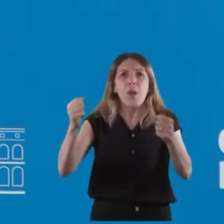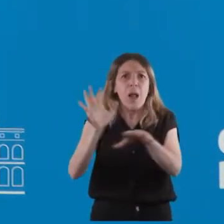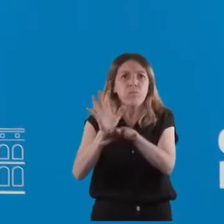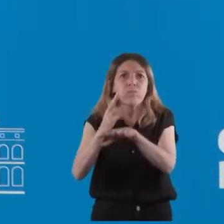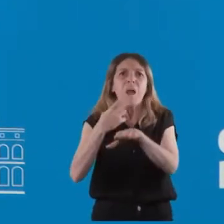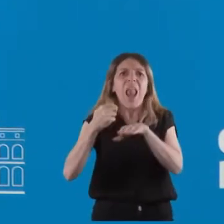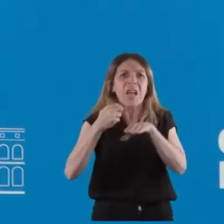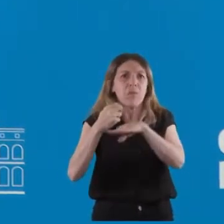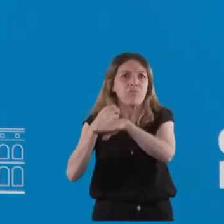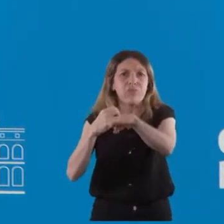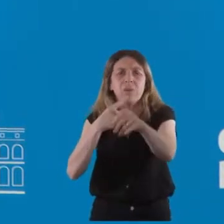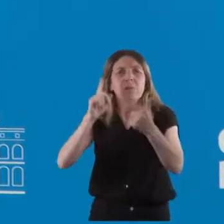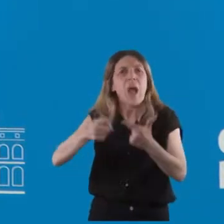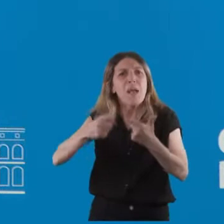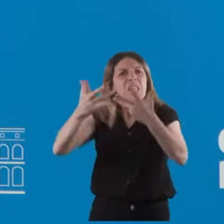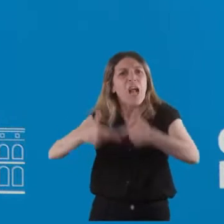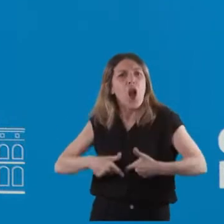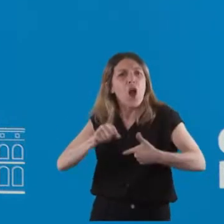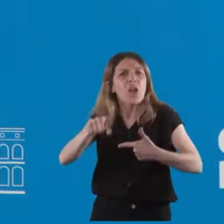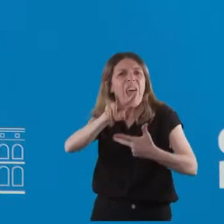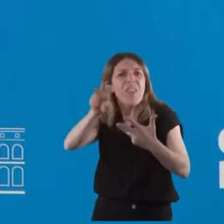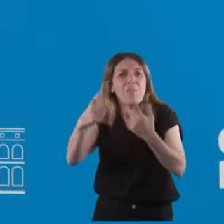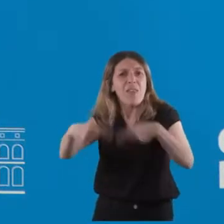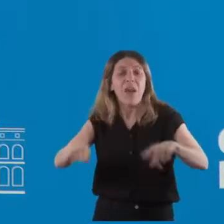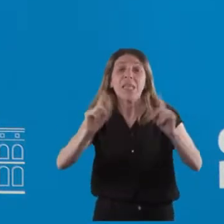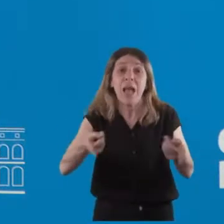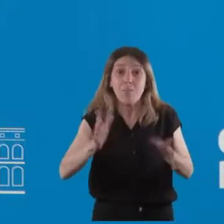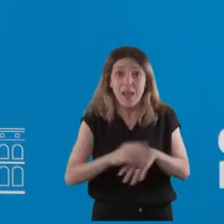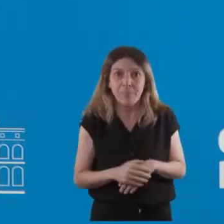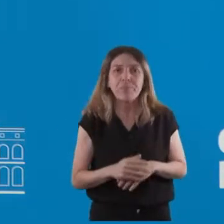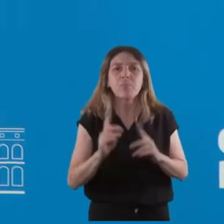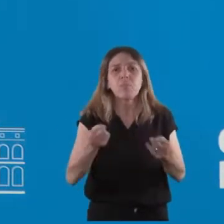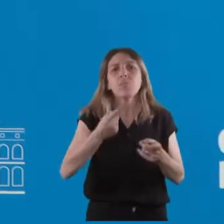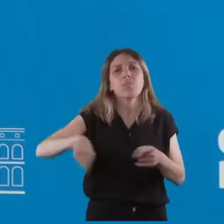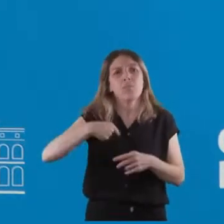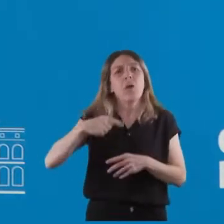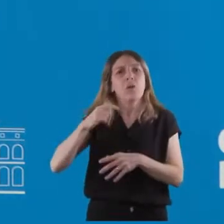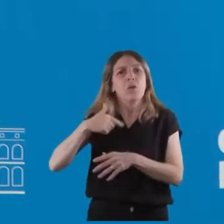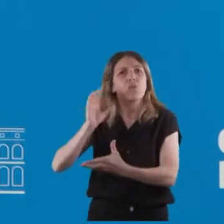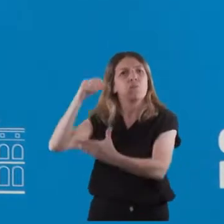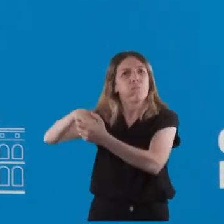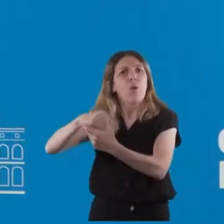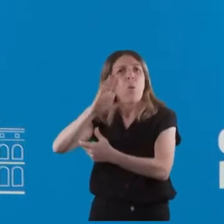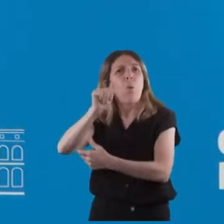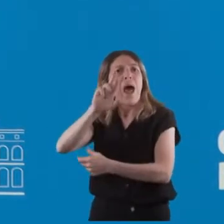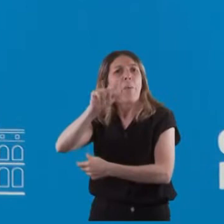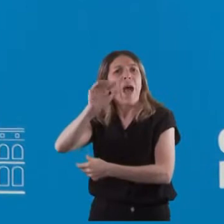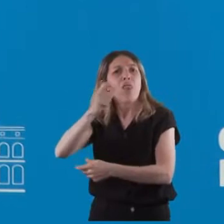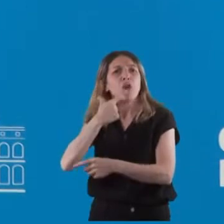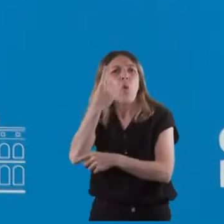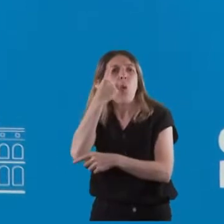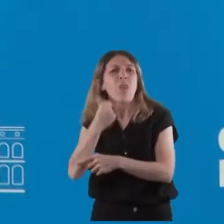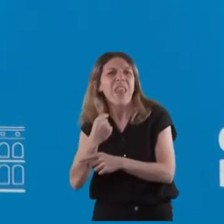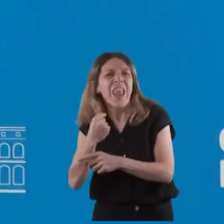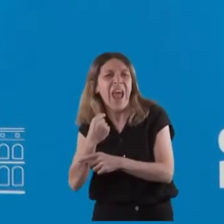tecnología en diferentes en diferentes temas después también estuvimos en barbados durante un día y medio y allí el presidente